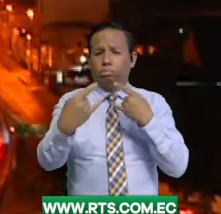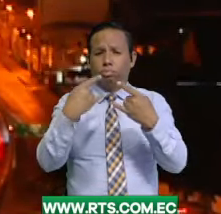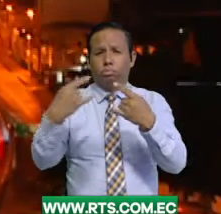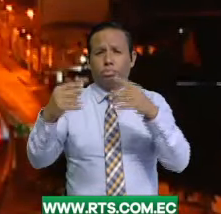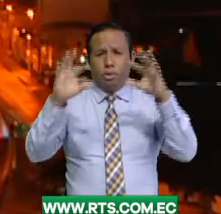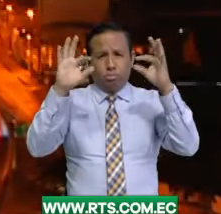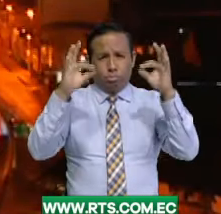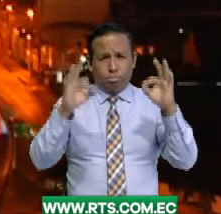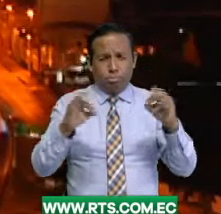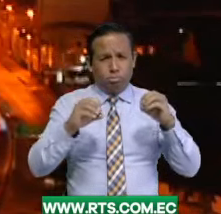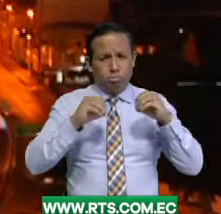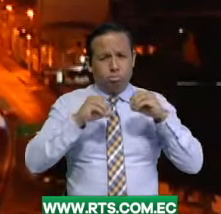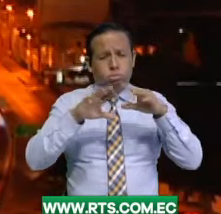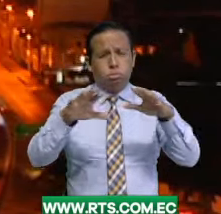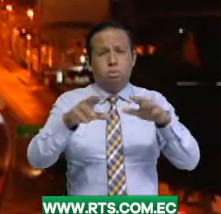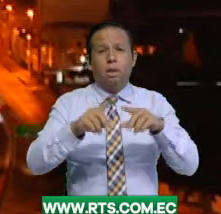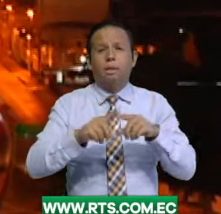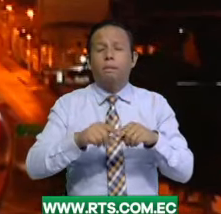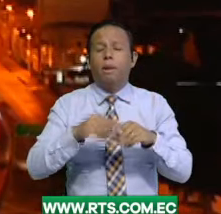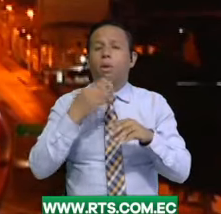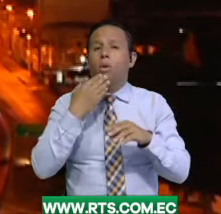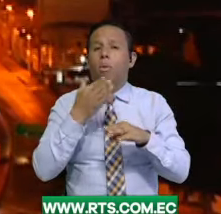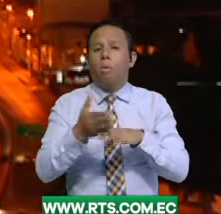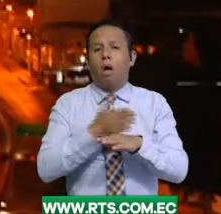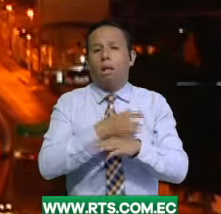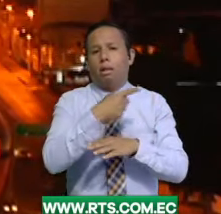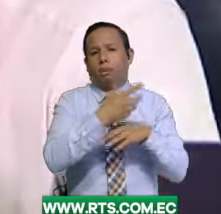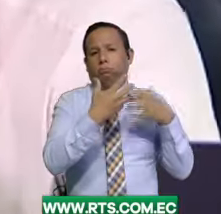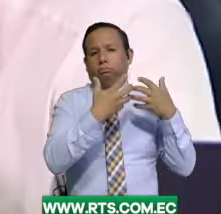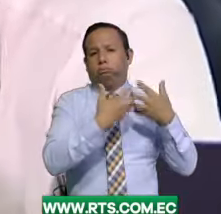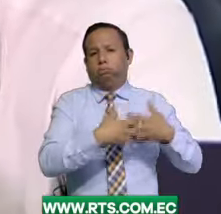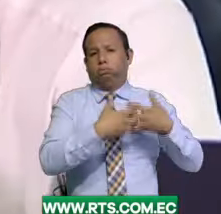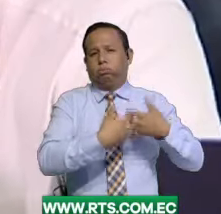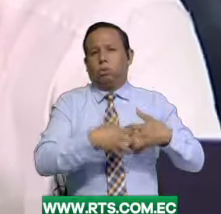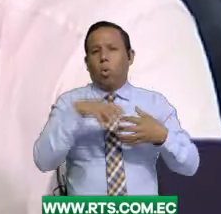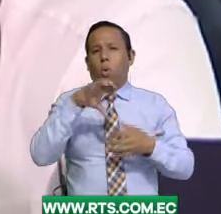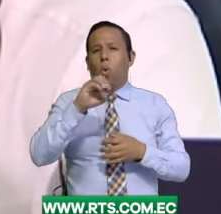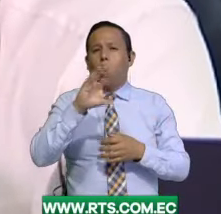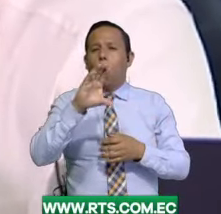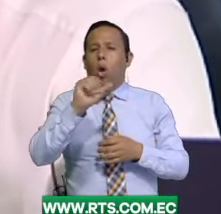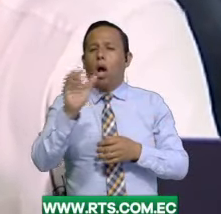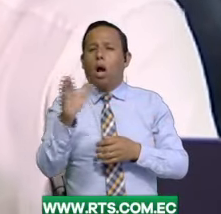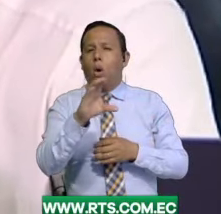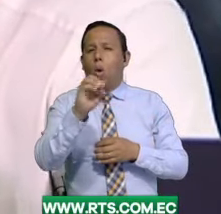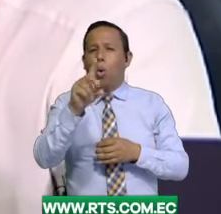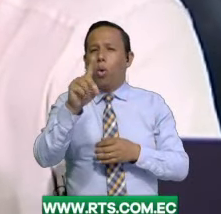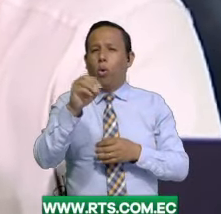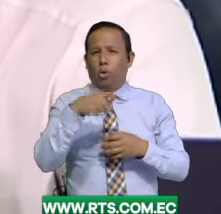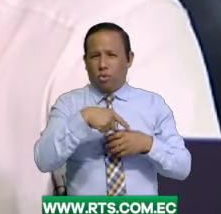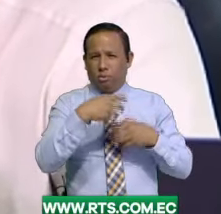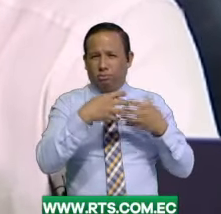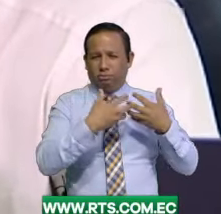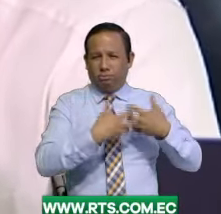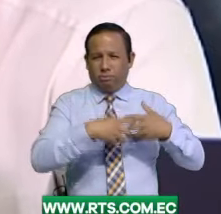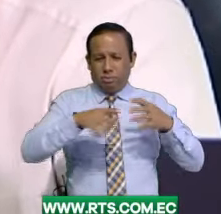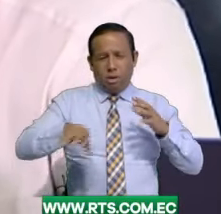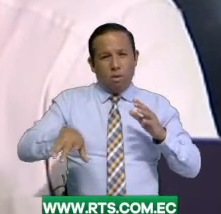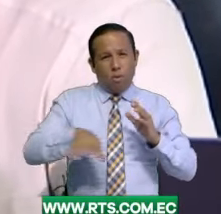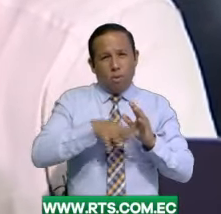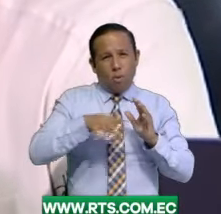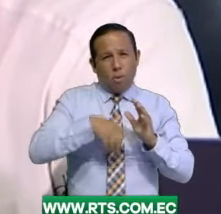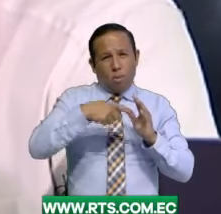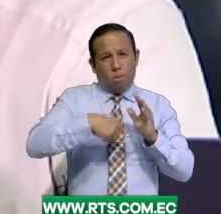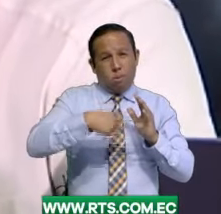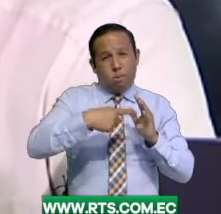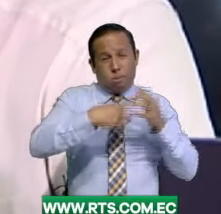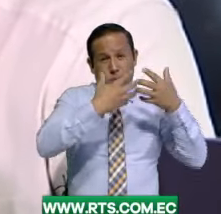de la operatividad eficiente de Coca-Cola Sinclair. Pueda llegar a haber cortes que obviamente serán oportunamente comunicados, pero